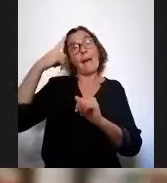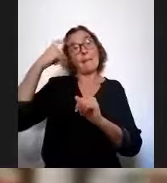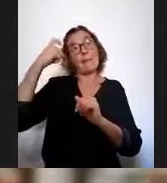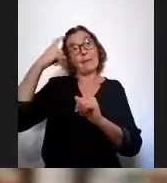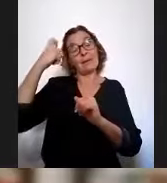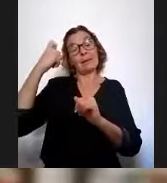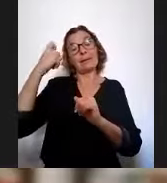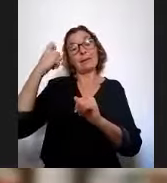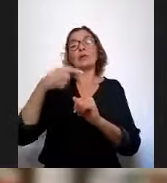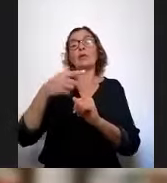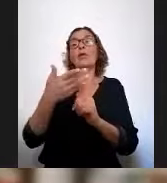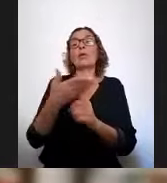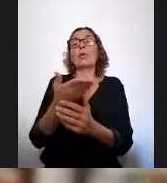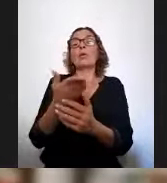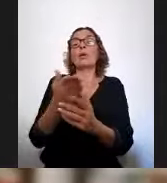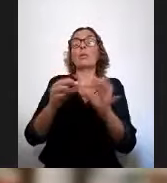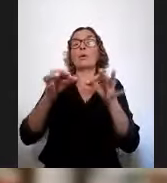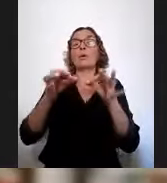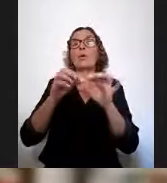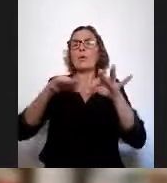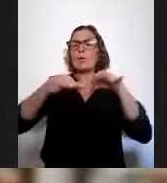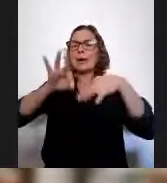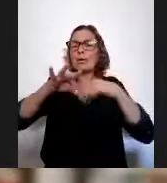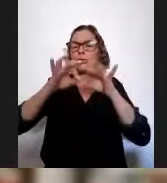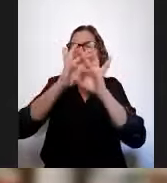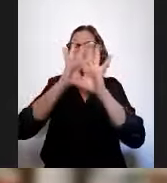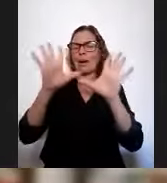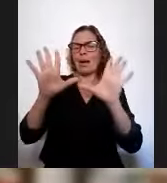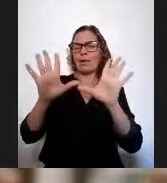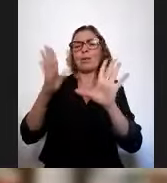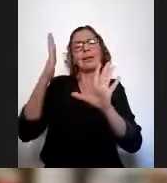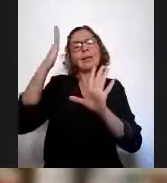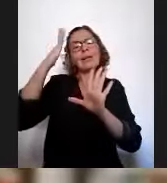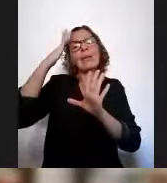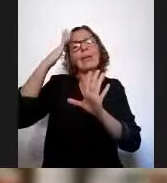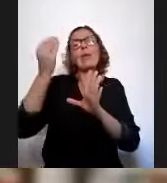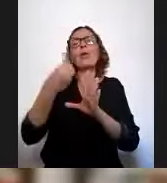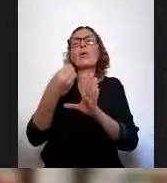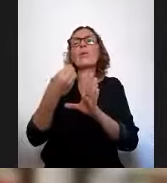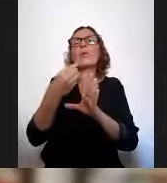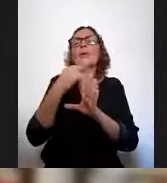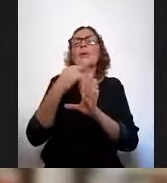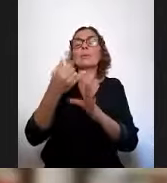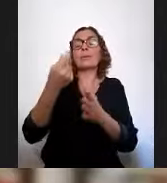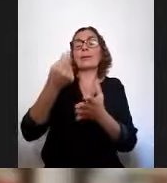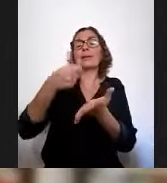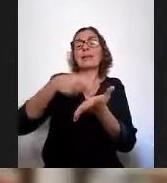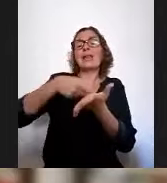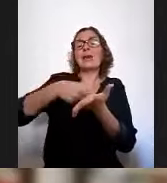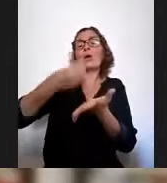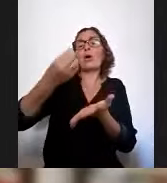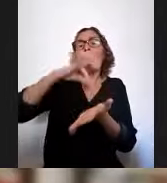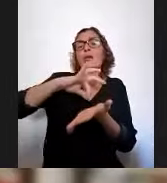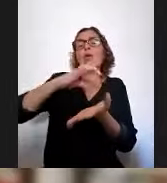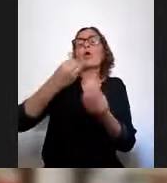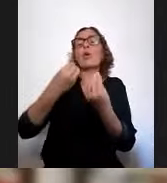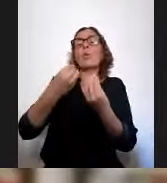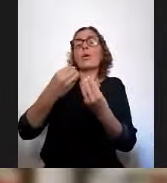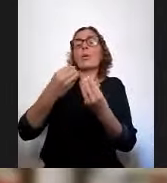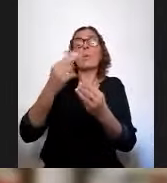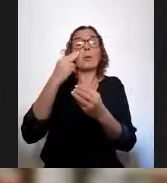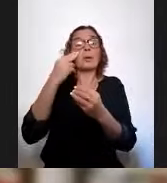tener un modelo de negocios claro, no saber claramente cómo voy a ganar dinero. Problemas de la comunicación